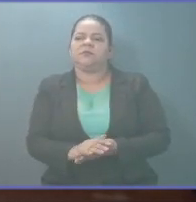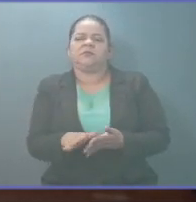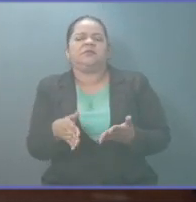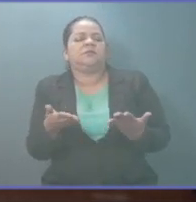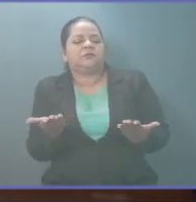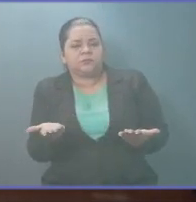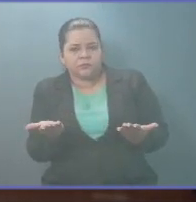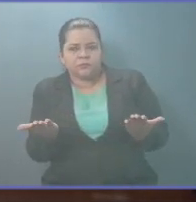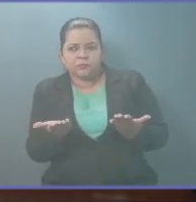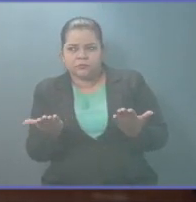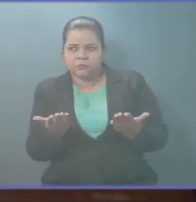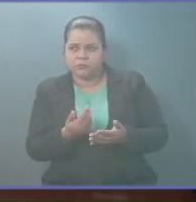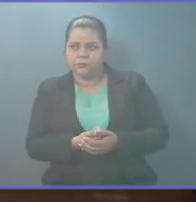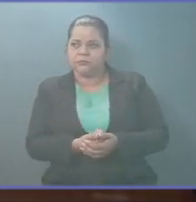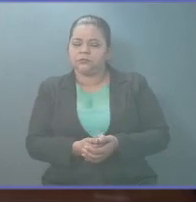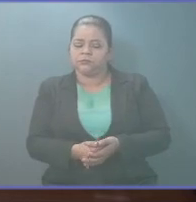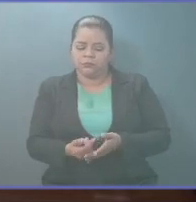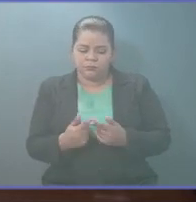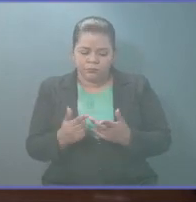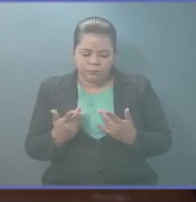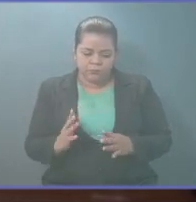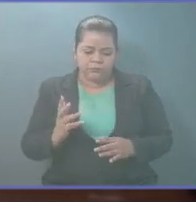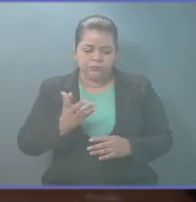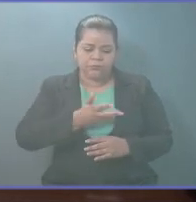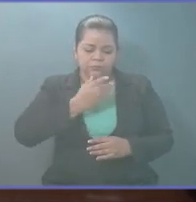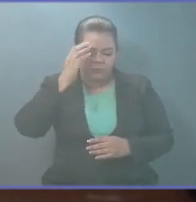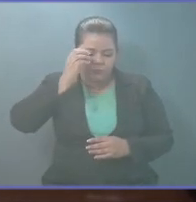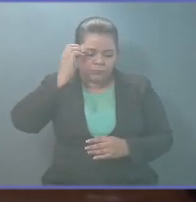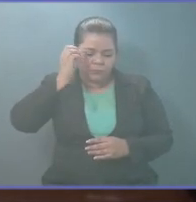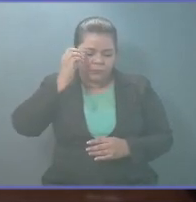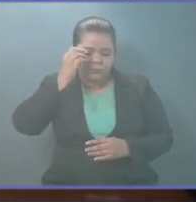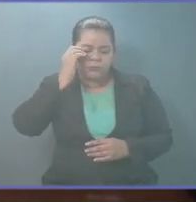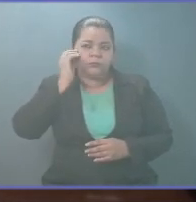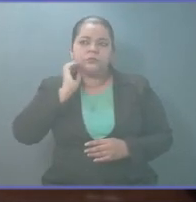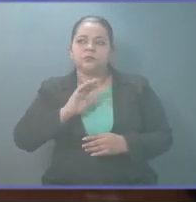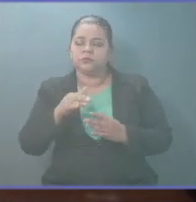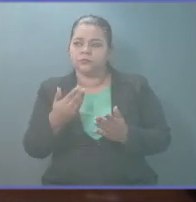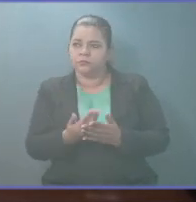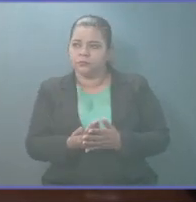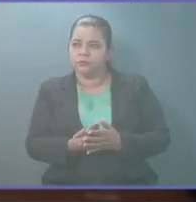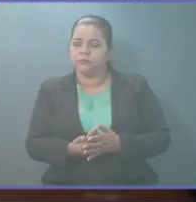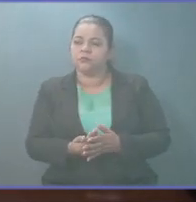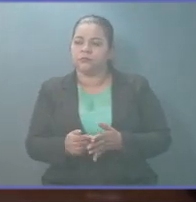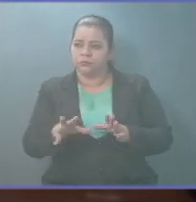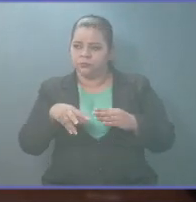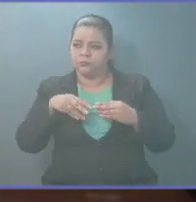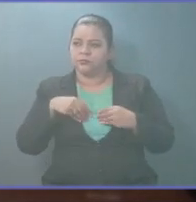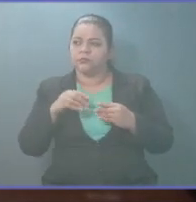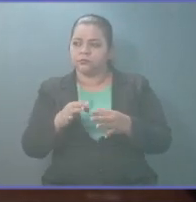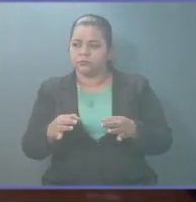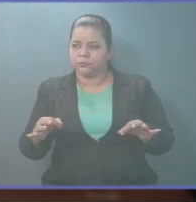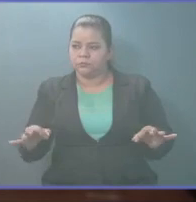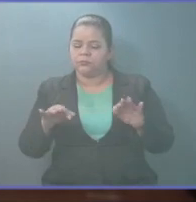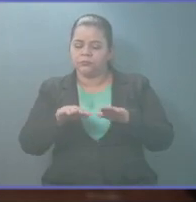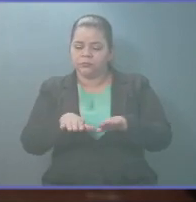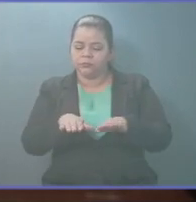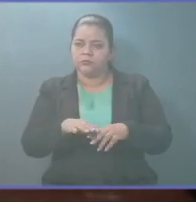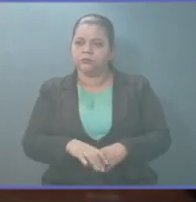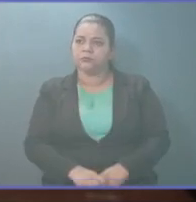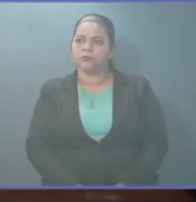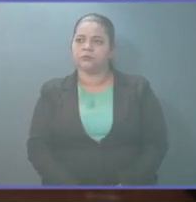coordinar. Entonces, desde mi punto de vista, sí es aceptable la redacción. Gracias. Gracias, diputada.